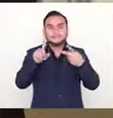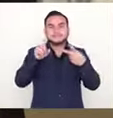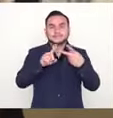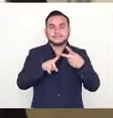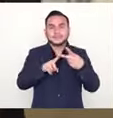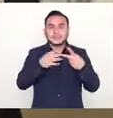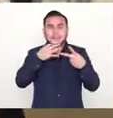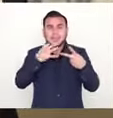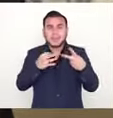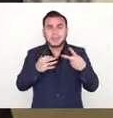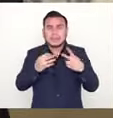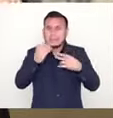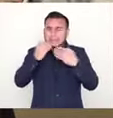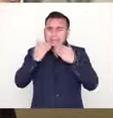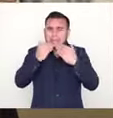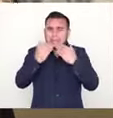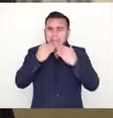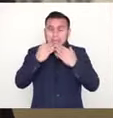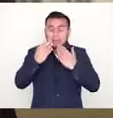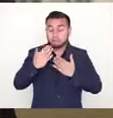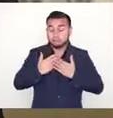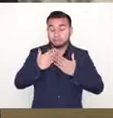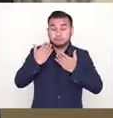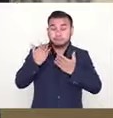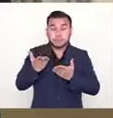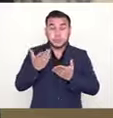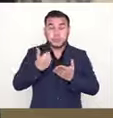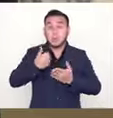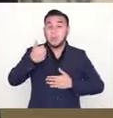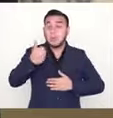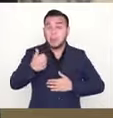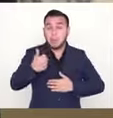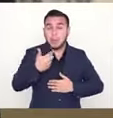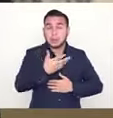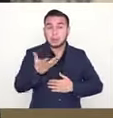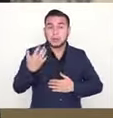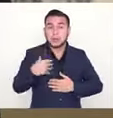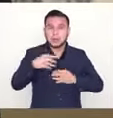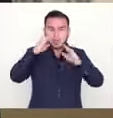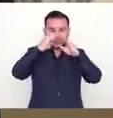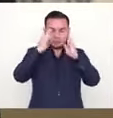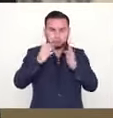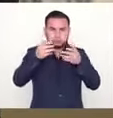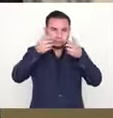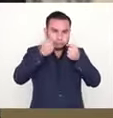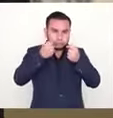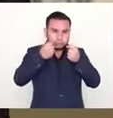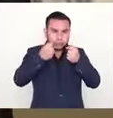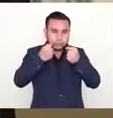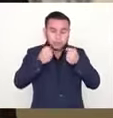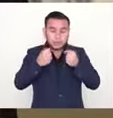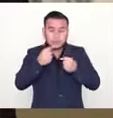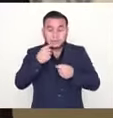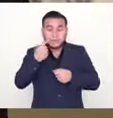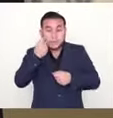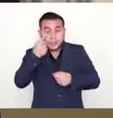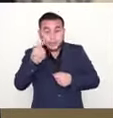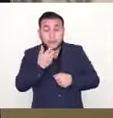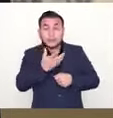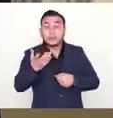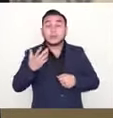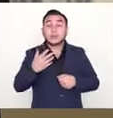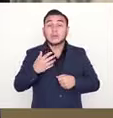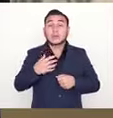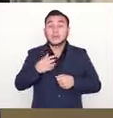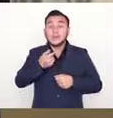ellos dicen que el beneficio que se le dieron beneficios carcelarios pero si nosotros vamos las imágenes de las casas no lo pongan todavía pero si no tomamos las imágenes de las